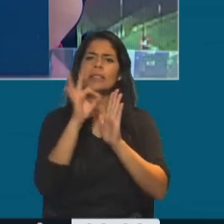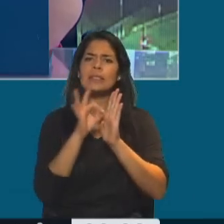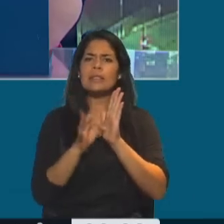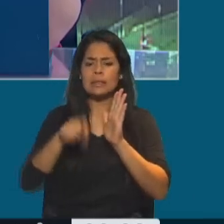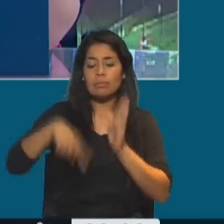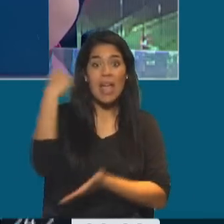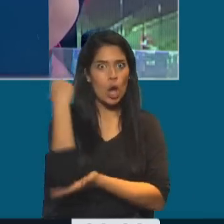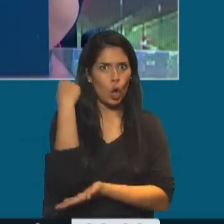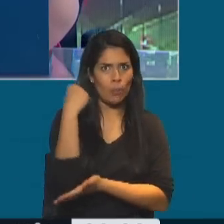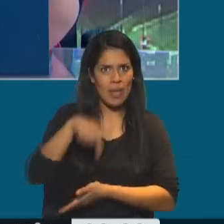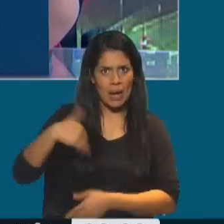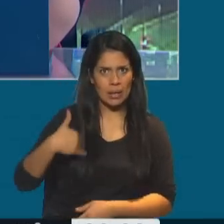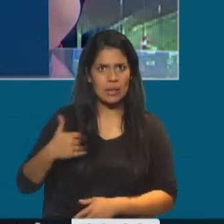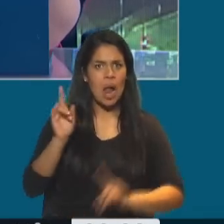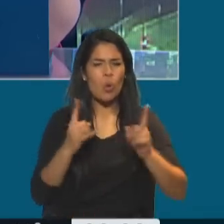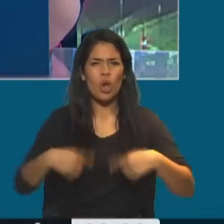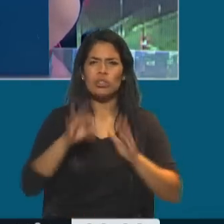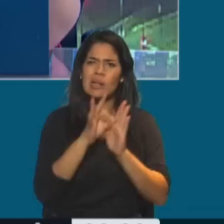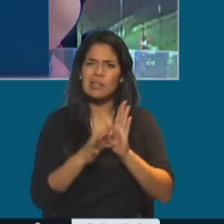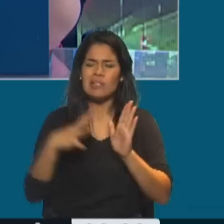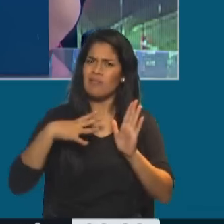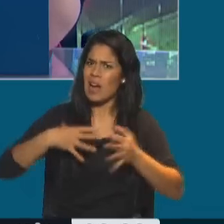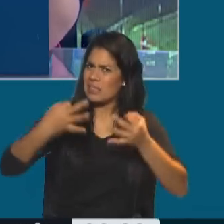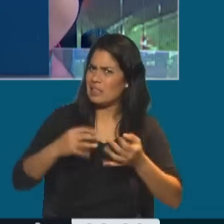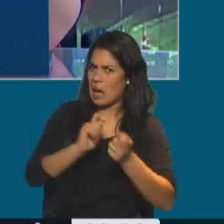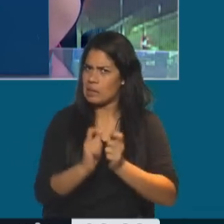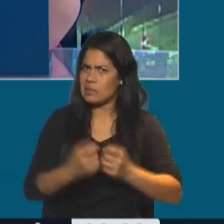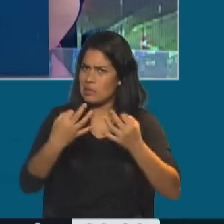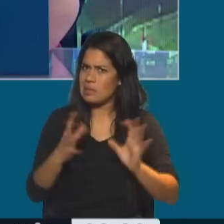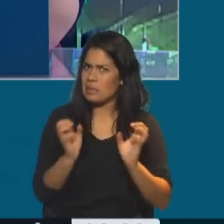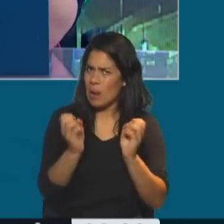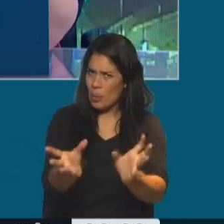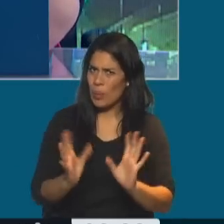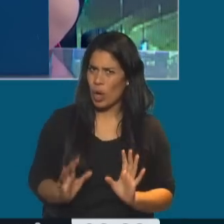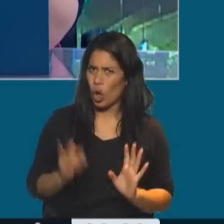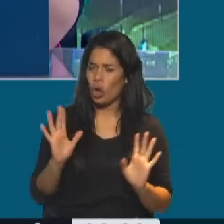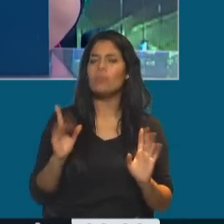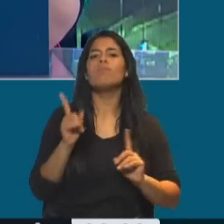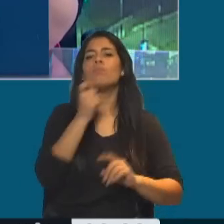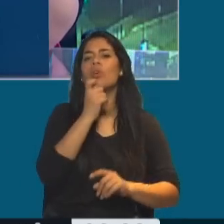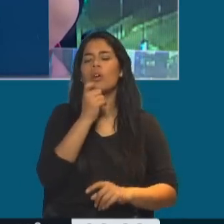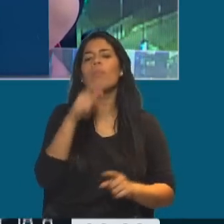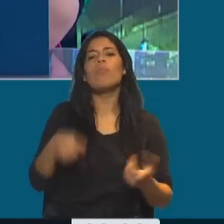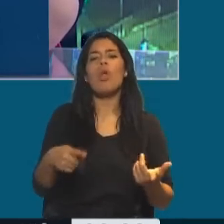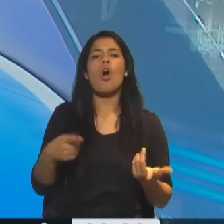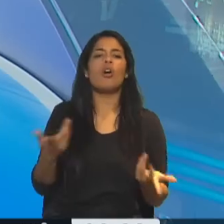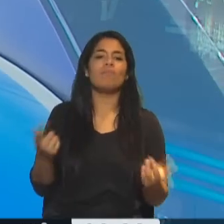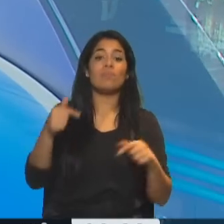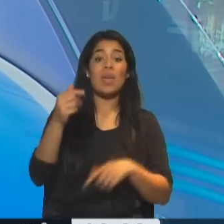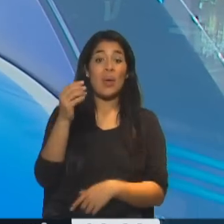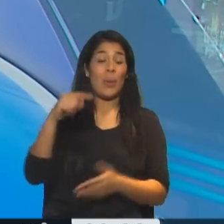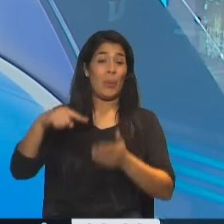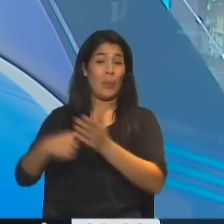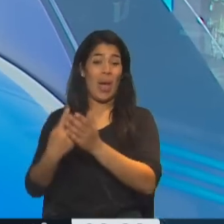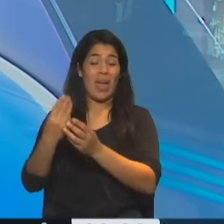economía argentina? Una inflación que se espera entre un 70 y 80% para este año. El Banco Central que le cuesta muchísimo estar acumulando